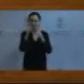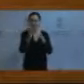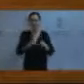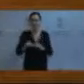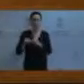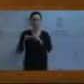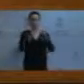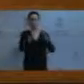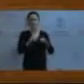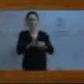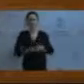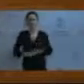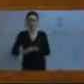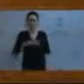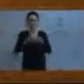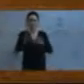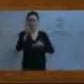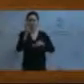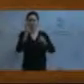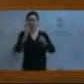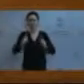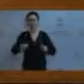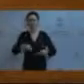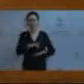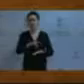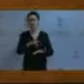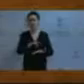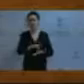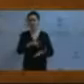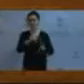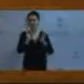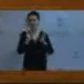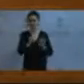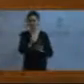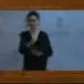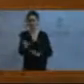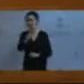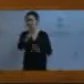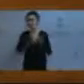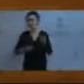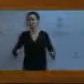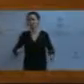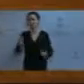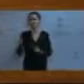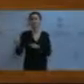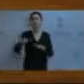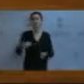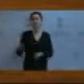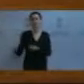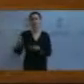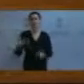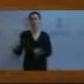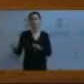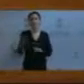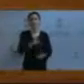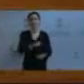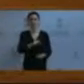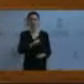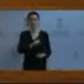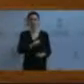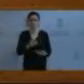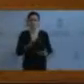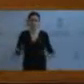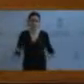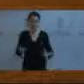misma solidaridad y el mismo tratamiento que hacemos con tantas otras personas que llegan a nuestro país. Por lo tanto,